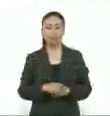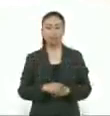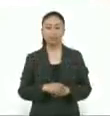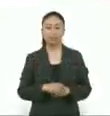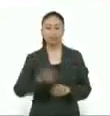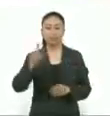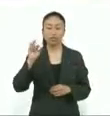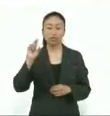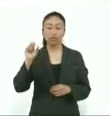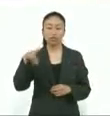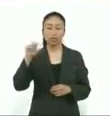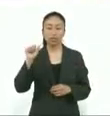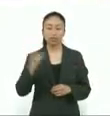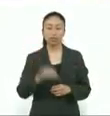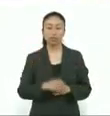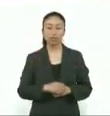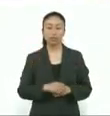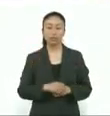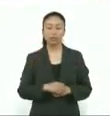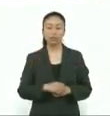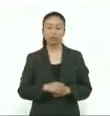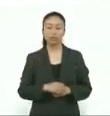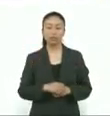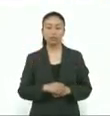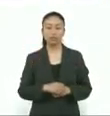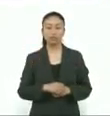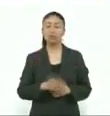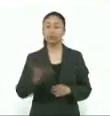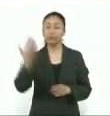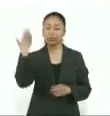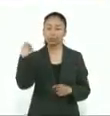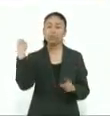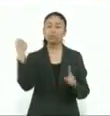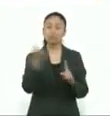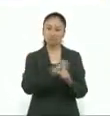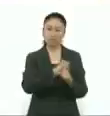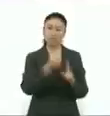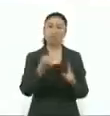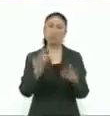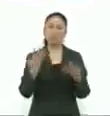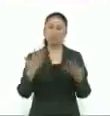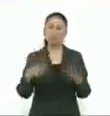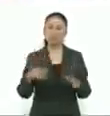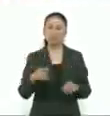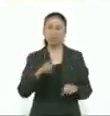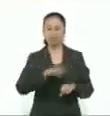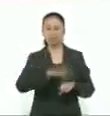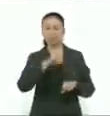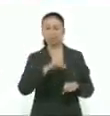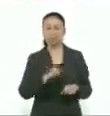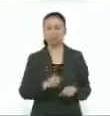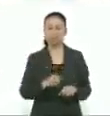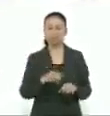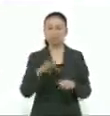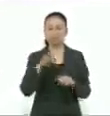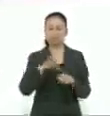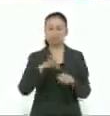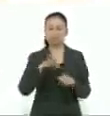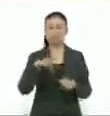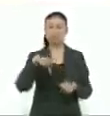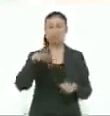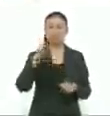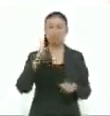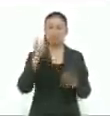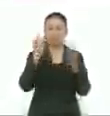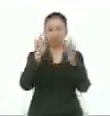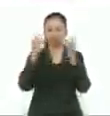Lorena Cuellar, que sufrió violencia, fraude electoral y no se venció, igual